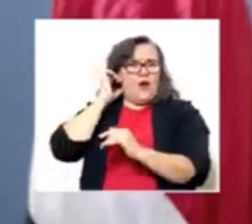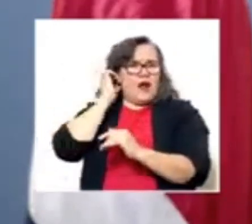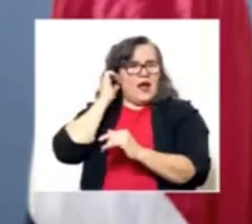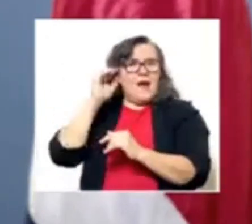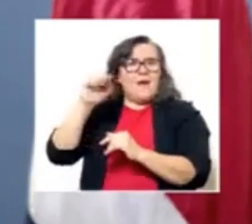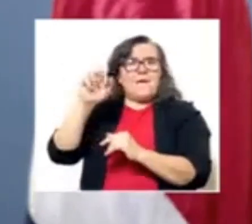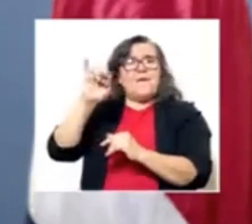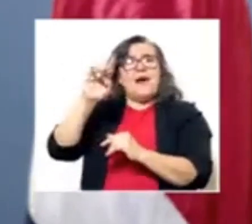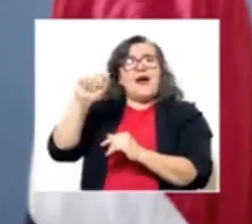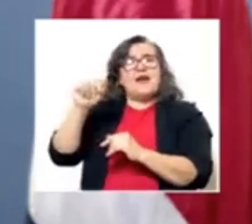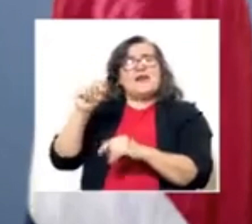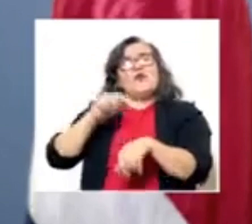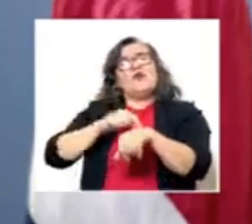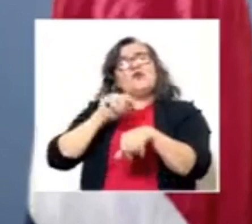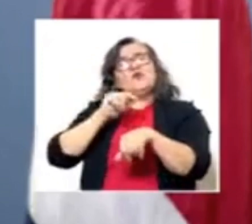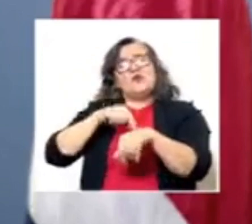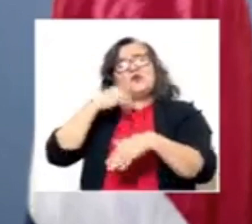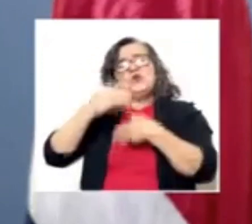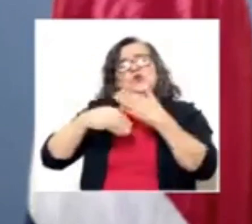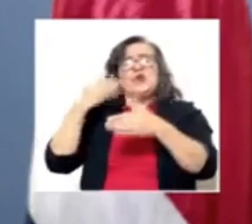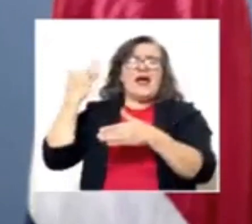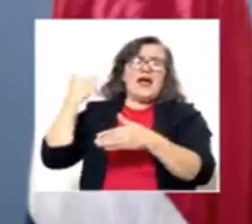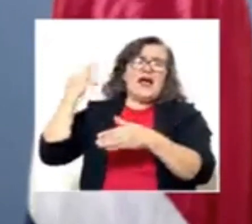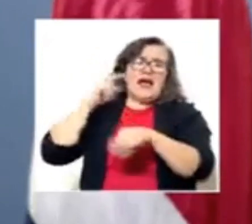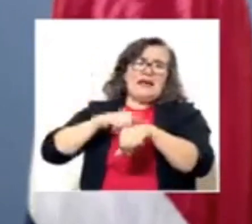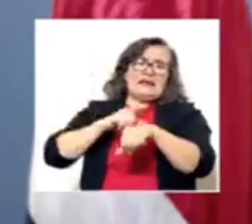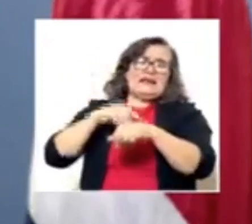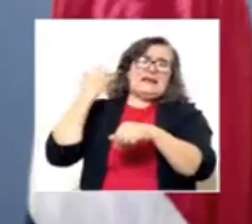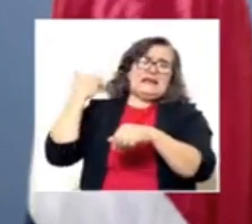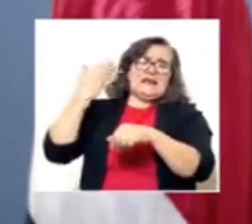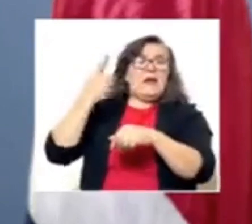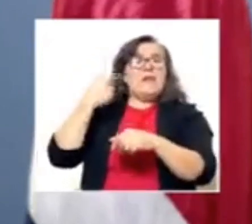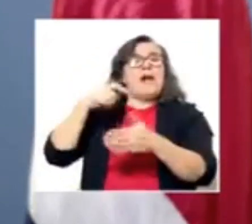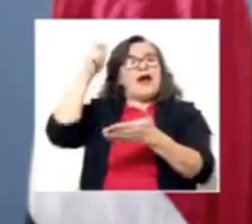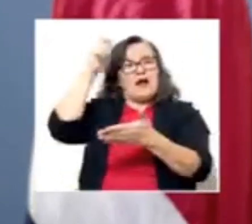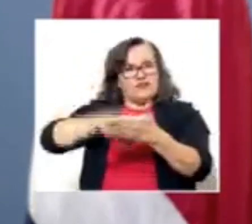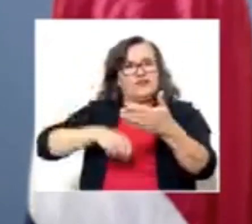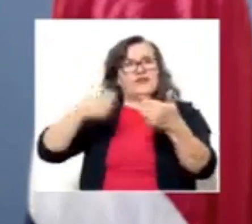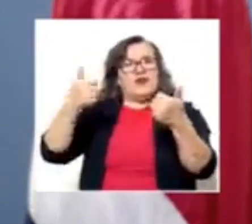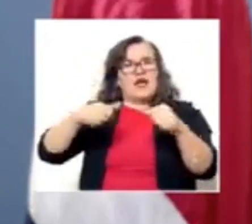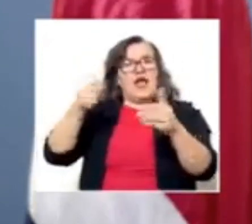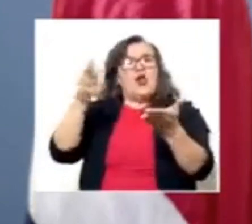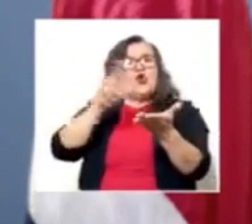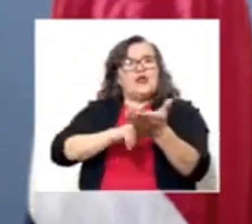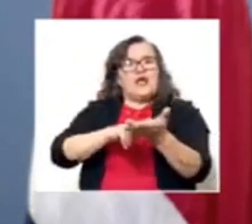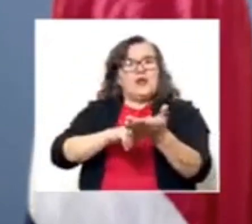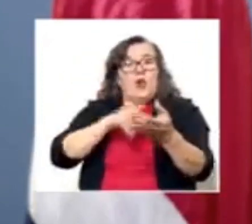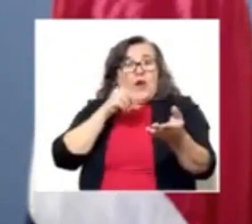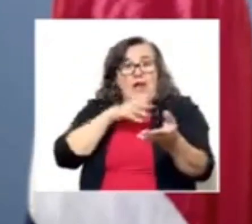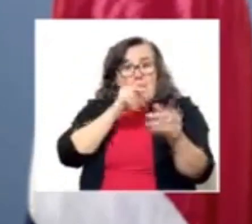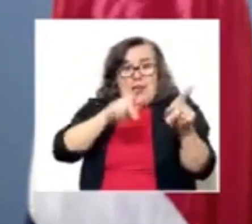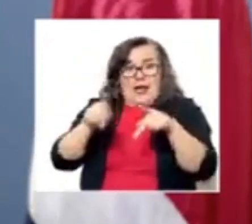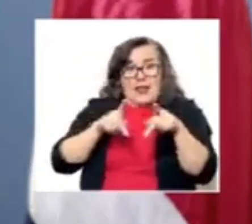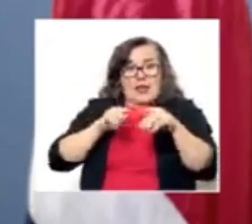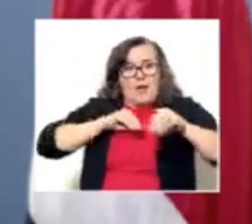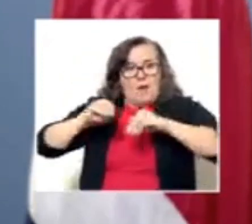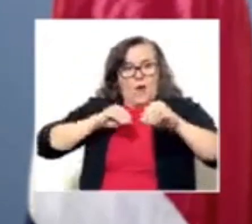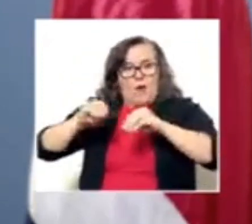eso. Hace tiempo lo estamos trabajando para refrendar ese contrato y mover más gente a ese otro edificio.